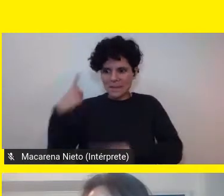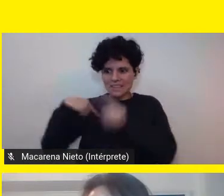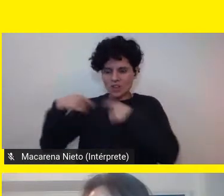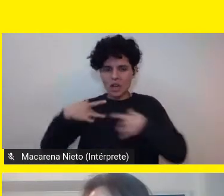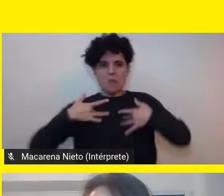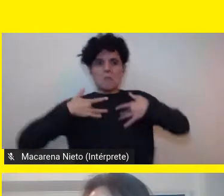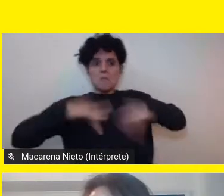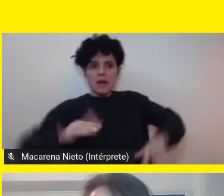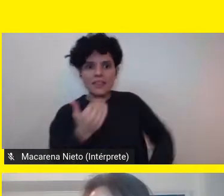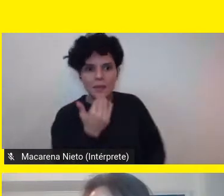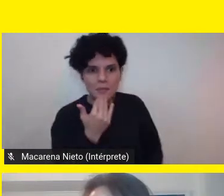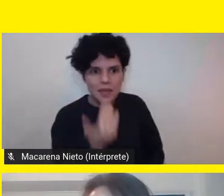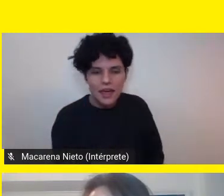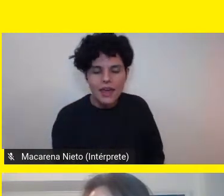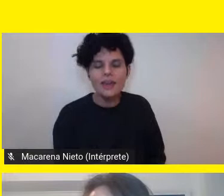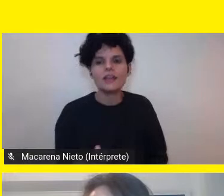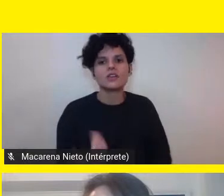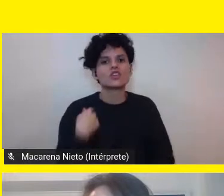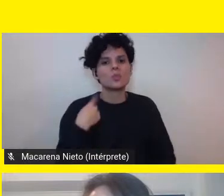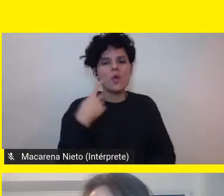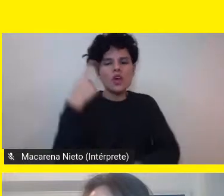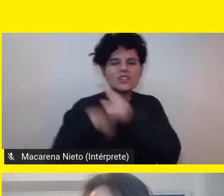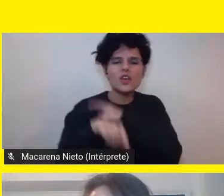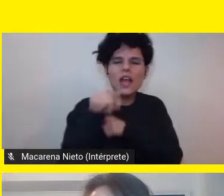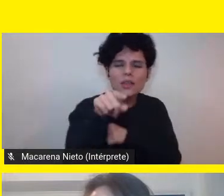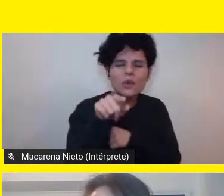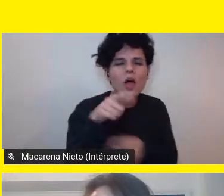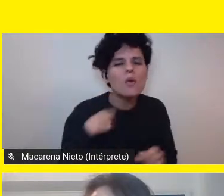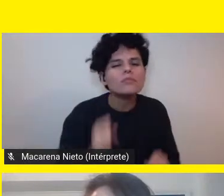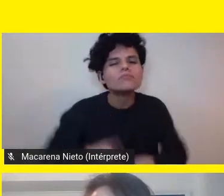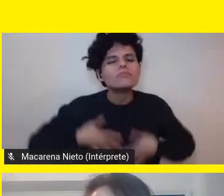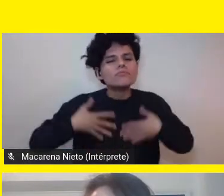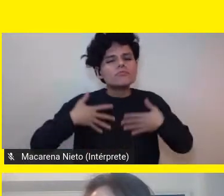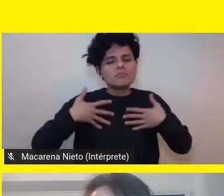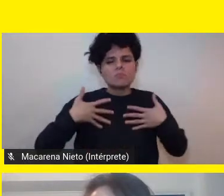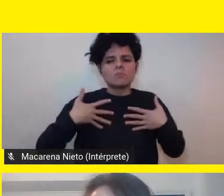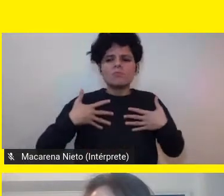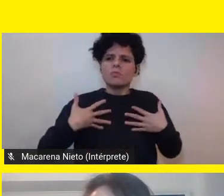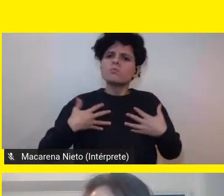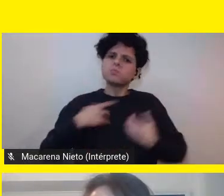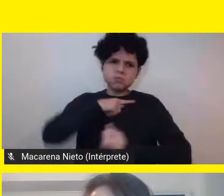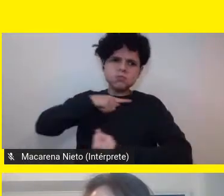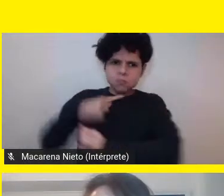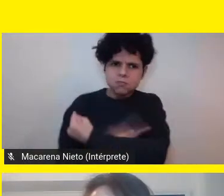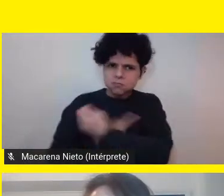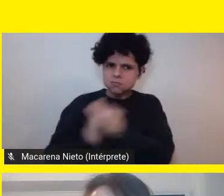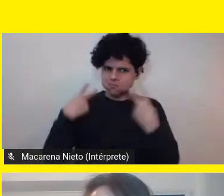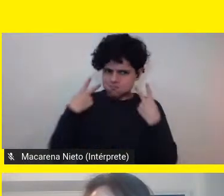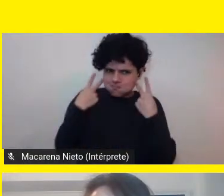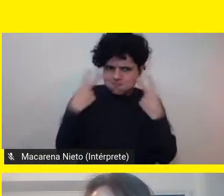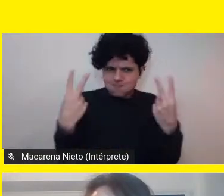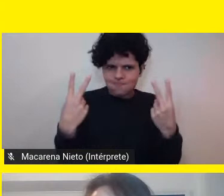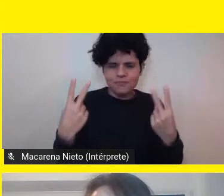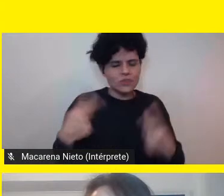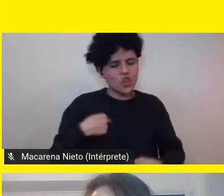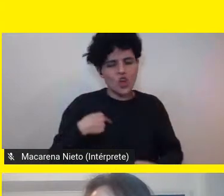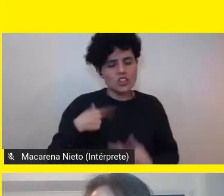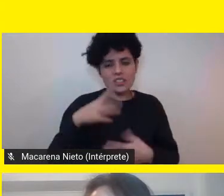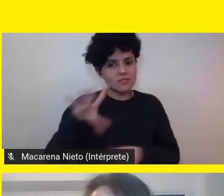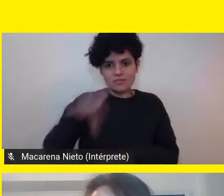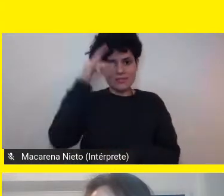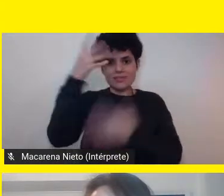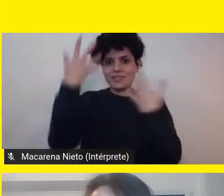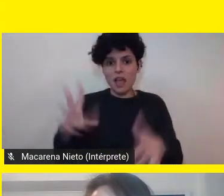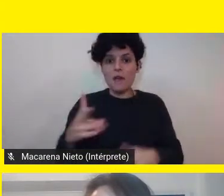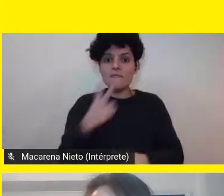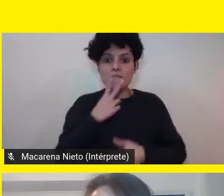historia me impulsa y me da mucha valentía para seguir hasta el final. Y yo ya lo decidí, o sea, mi camino en la vida